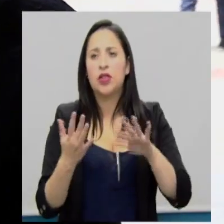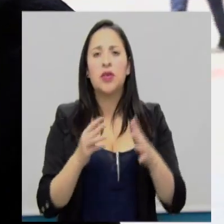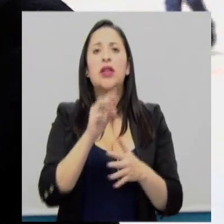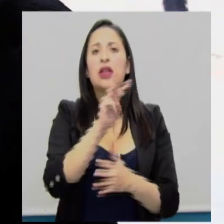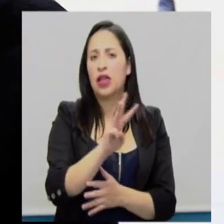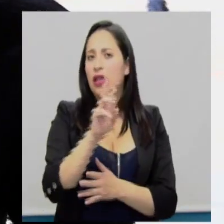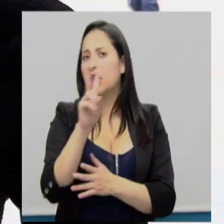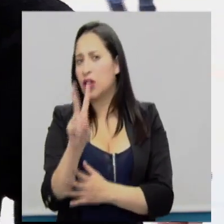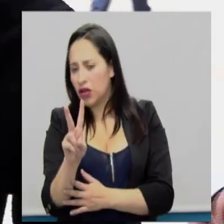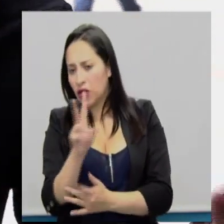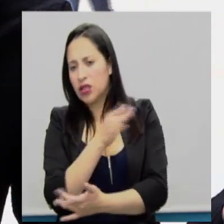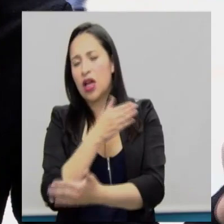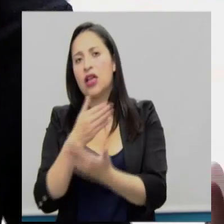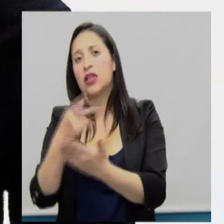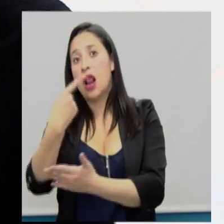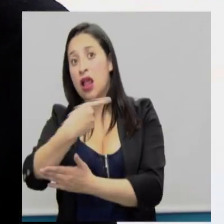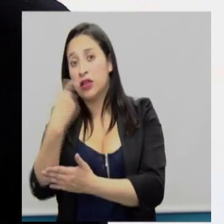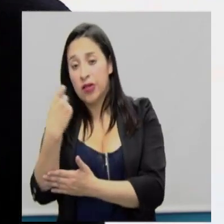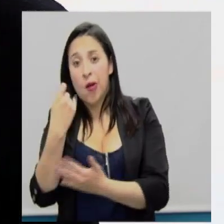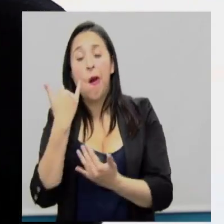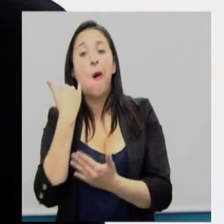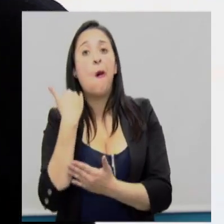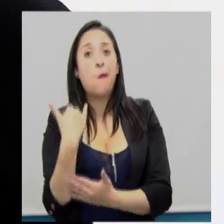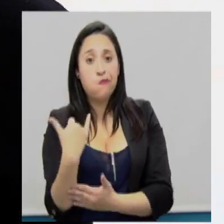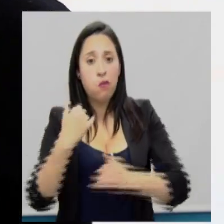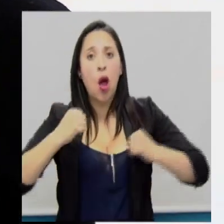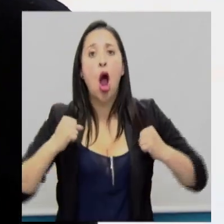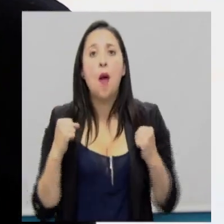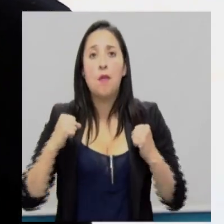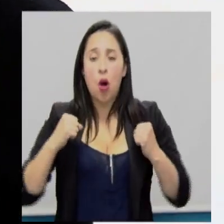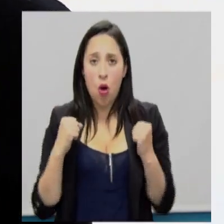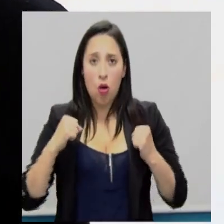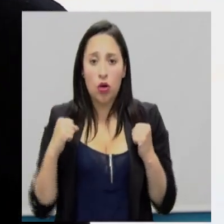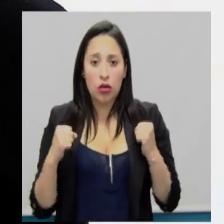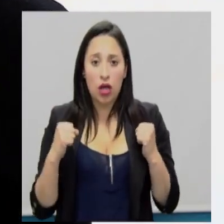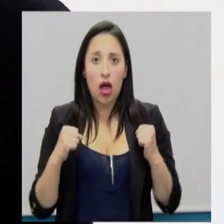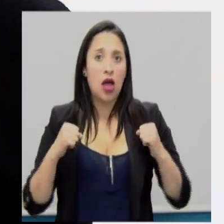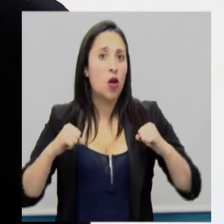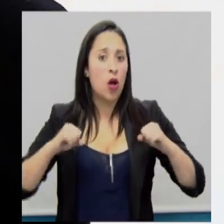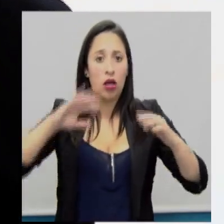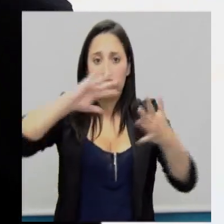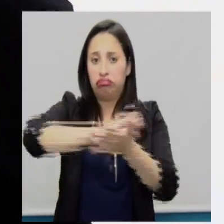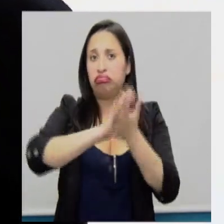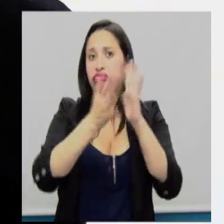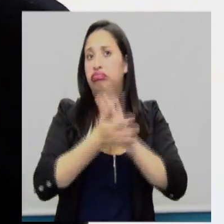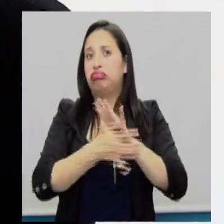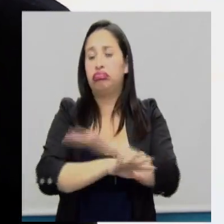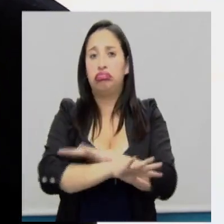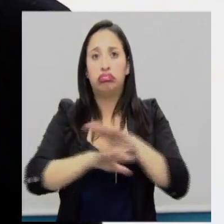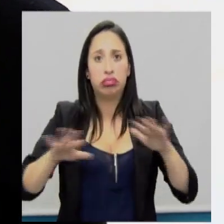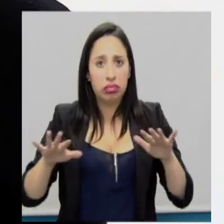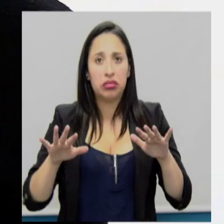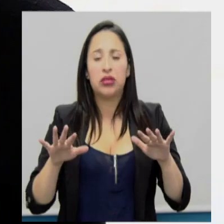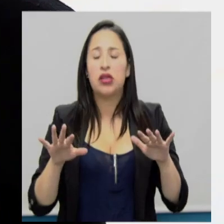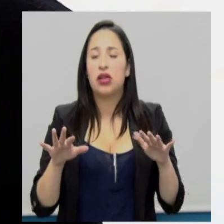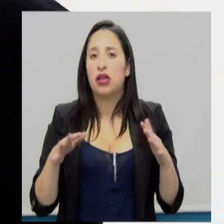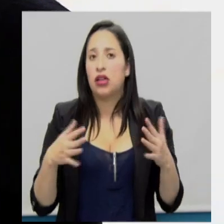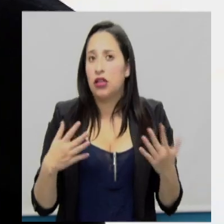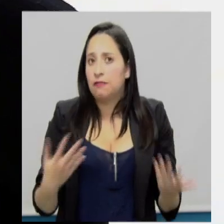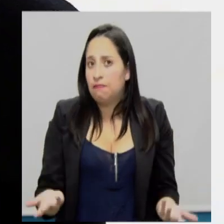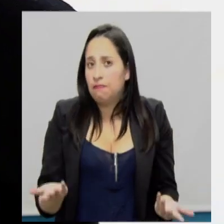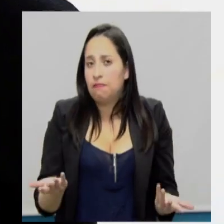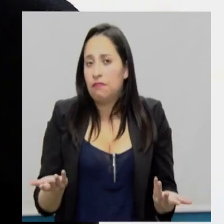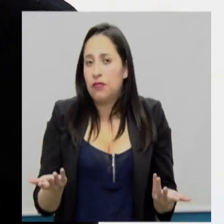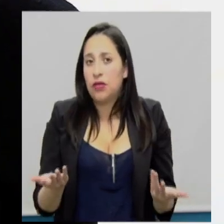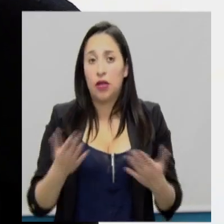al menos entre la 32 y la 100, hay una buena parte de Bogotá que va a ser cortada, que va a ser